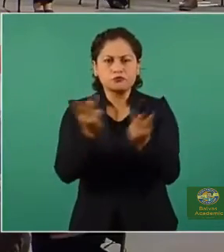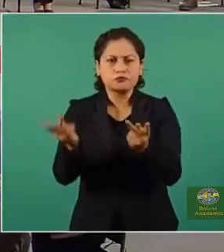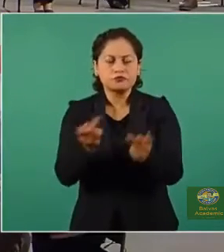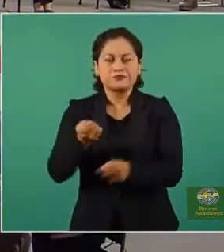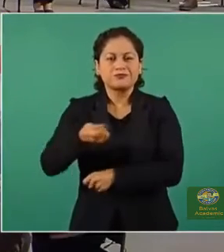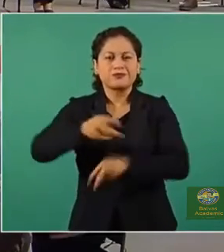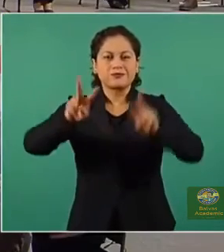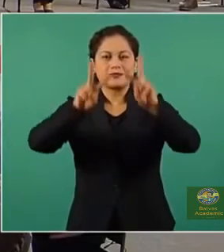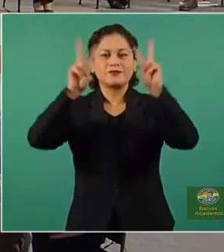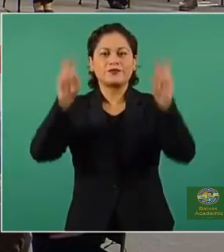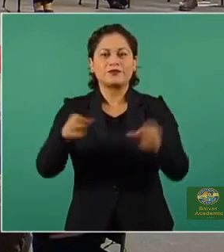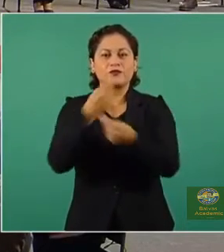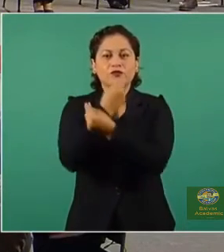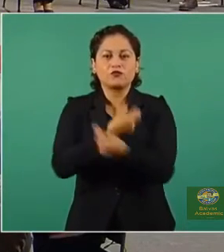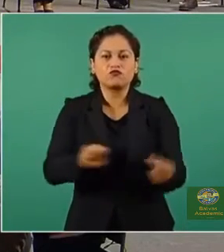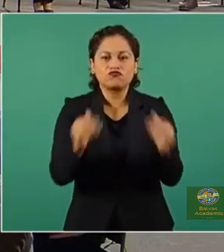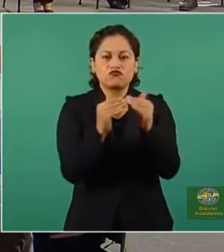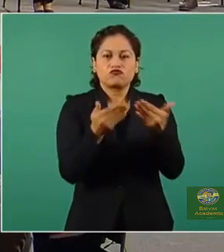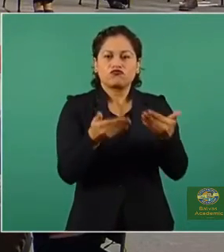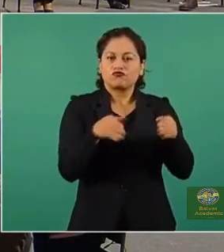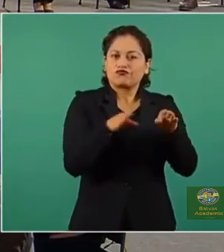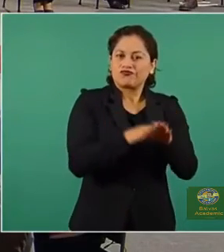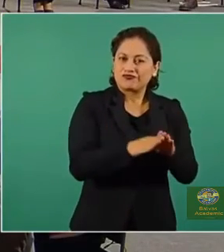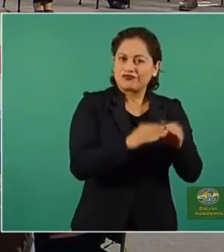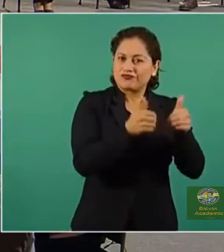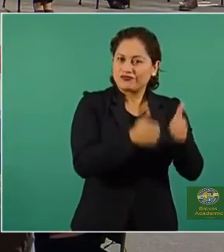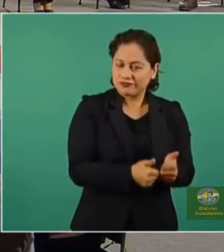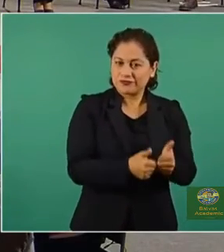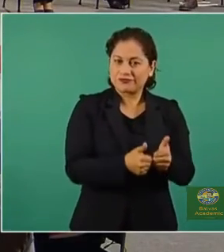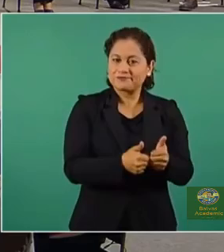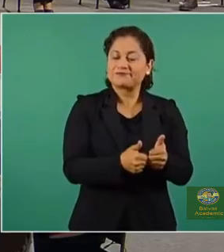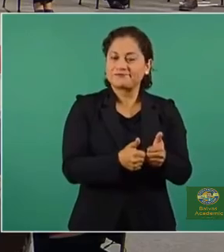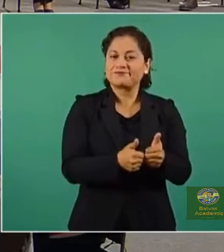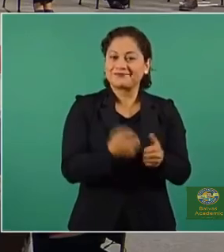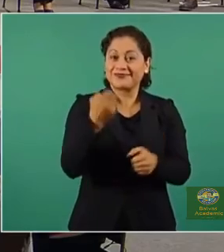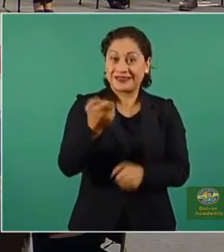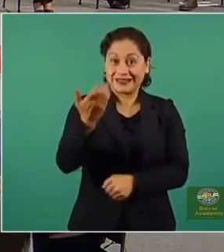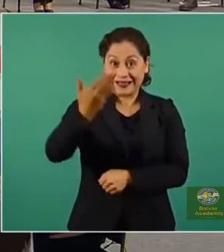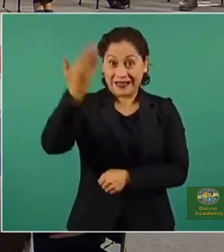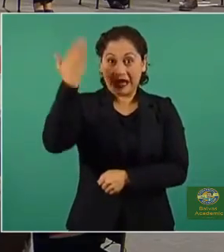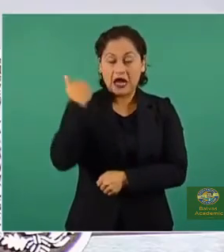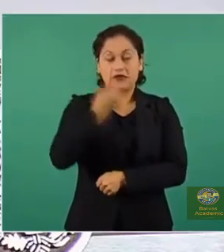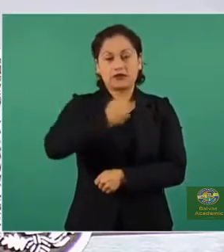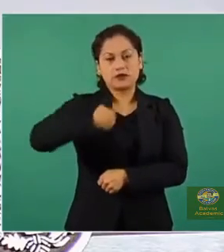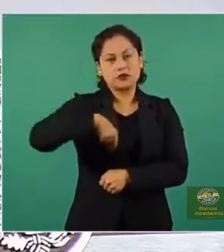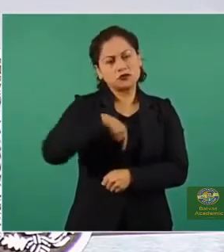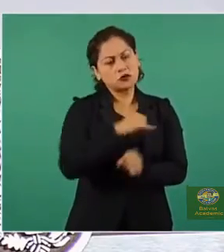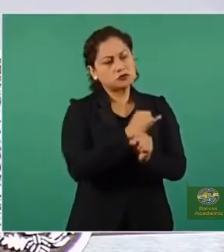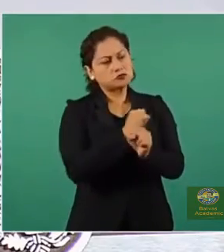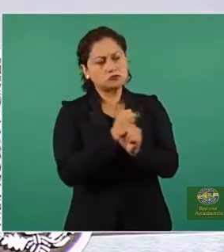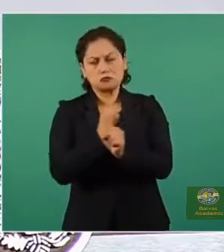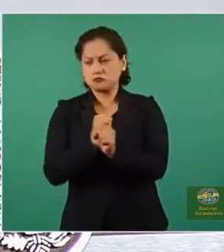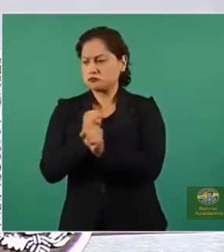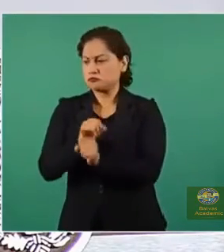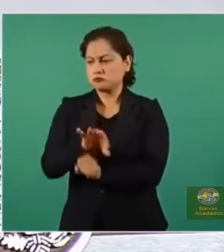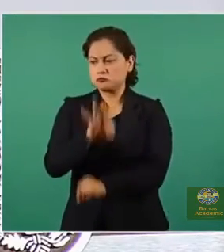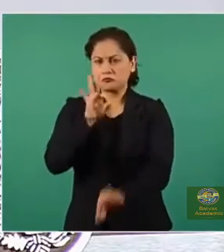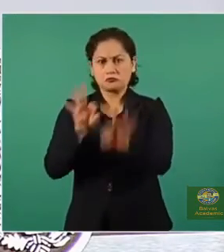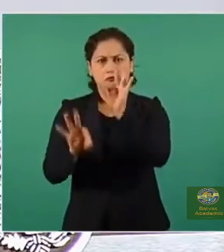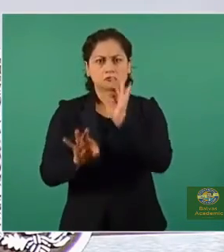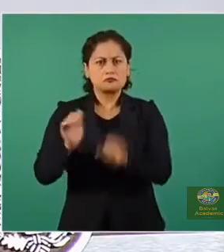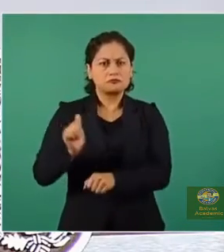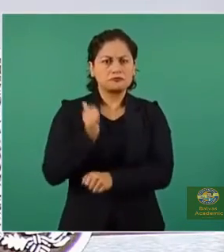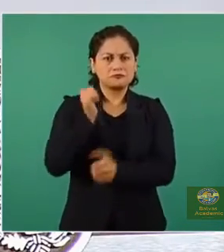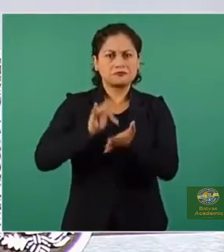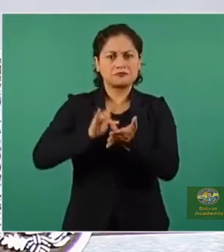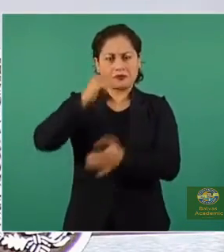Encerradas. En ese entonces, esta consulta que nos sirvió para desarrollar una serie de acciones que